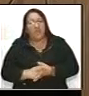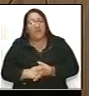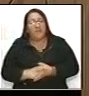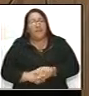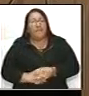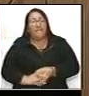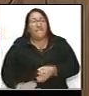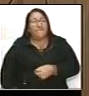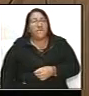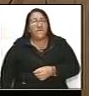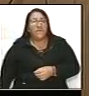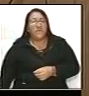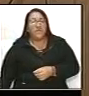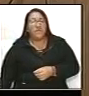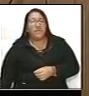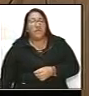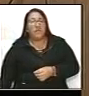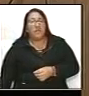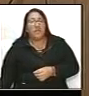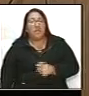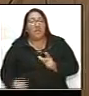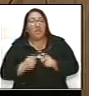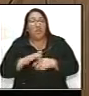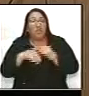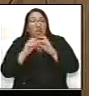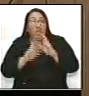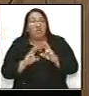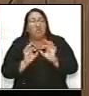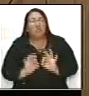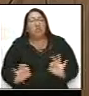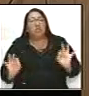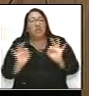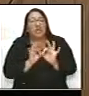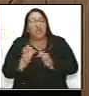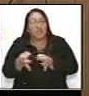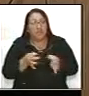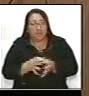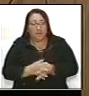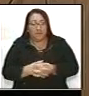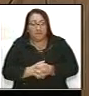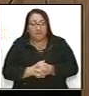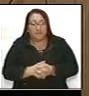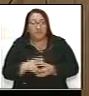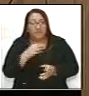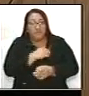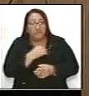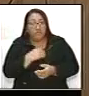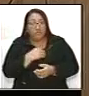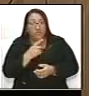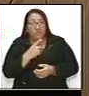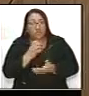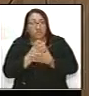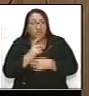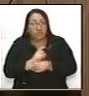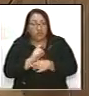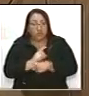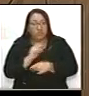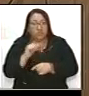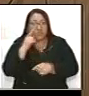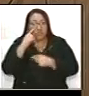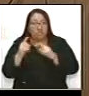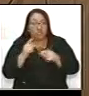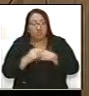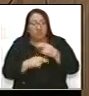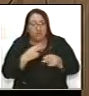En ese sentido, de las respuestas obtenidas, es importante mencionar que el Ministerio de Educación y la